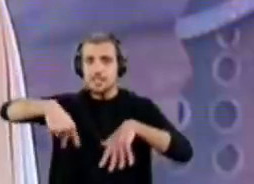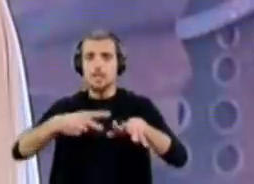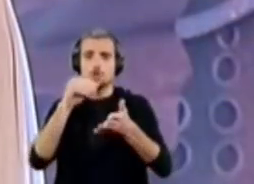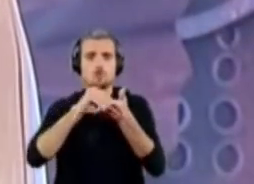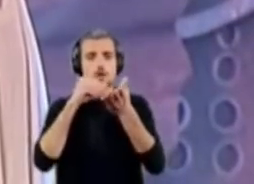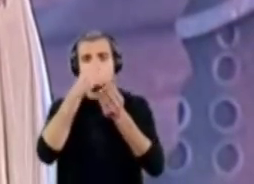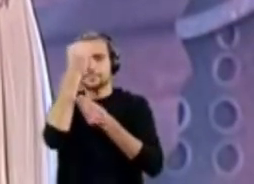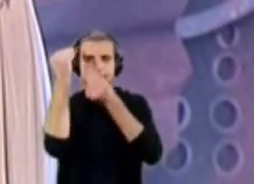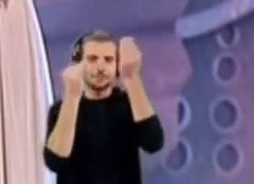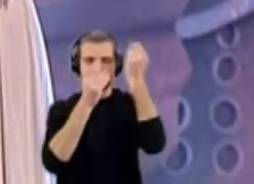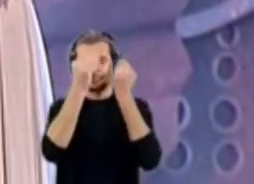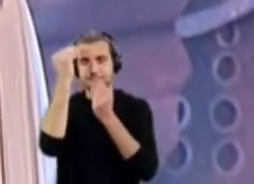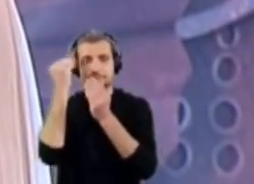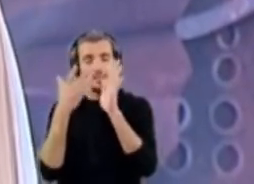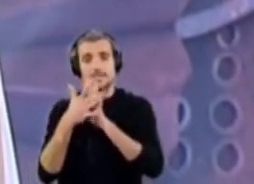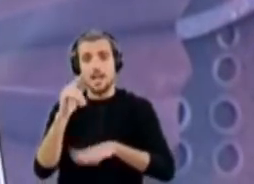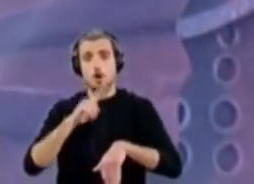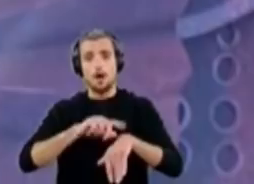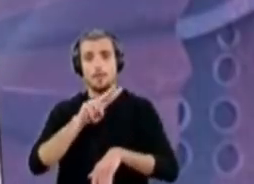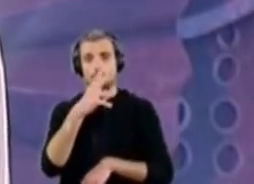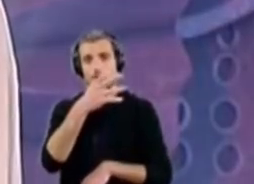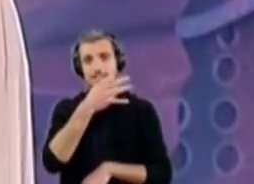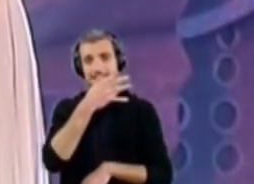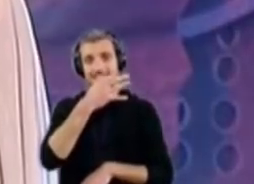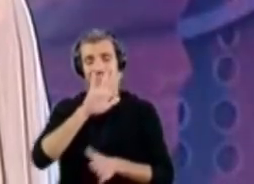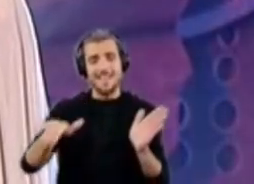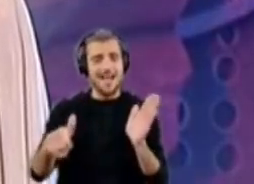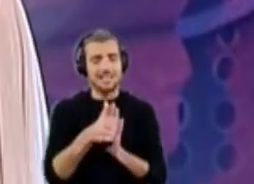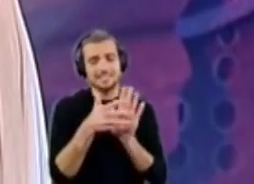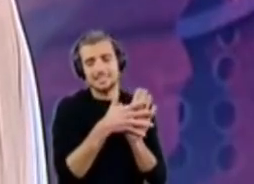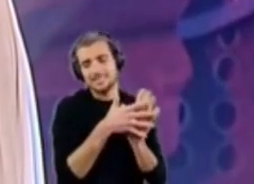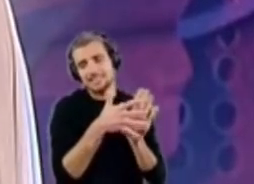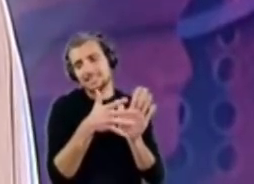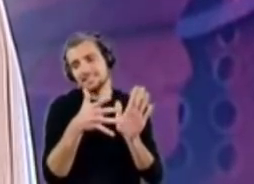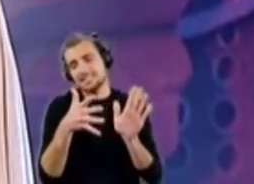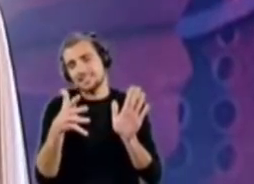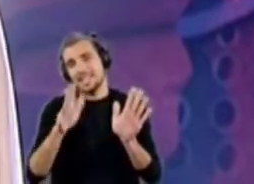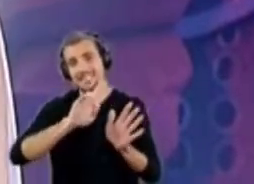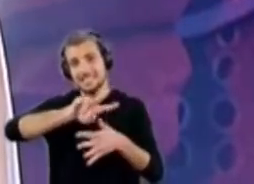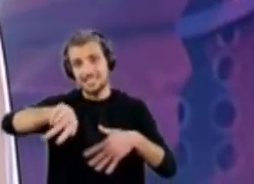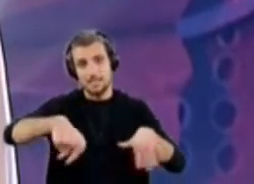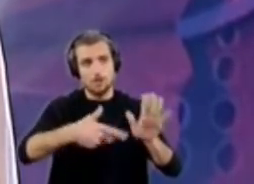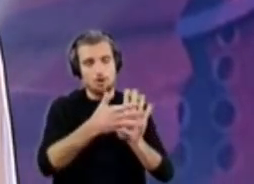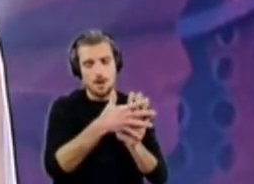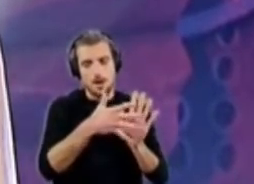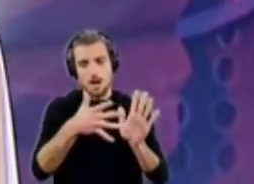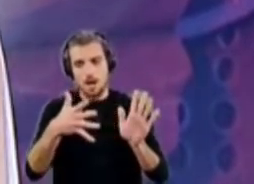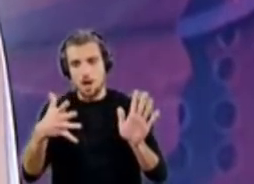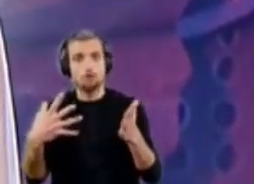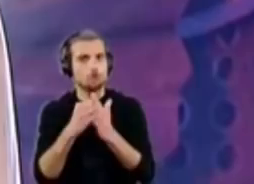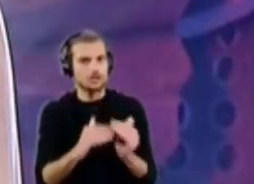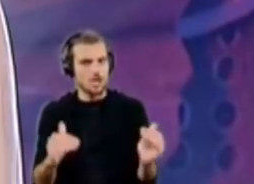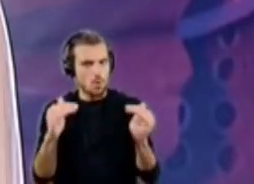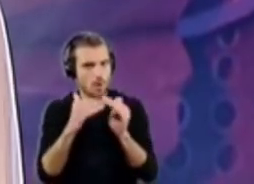maquillaje. 7 horas, desde las 2 de la tarde tienen tiempo, 7 horas, tiempo máximo para que nadie juegue con ventaja